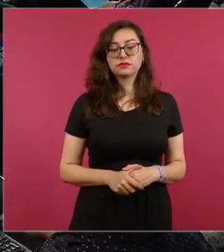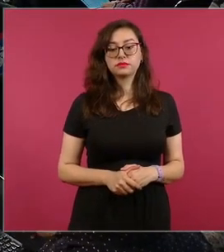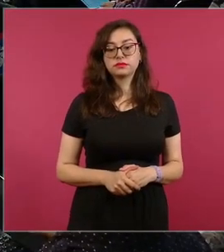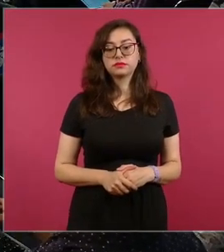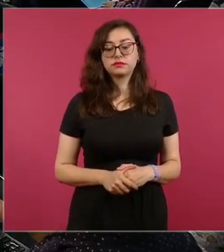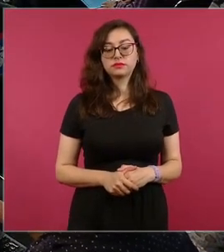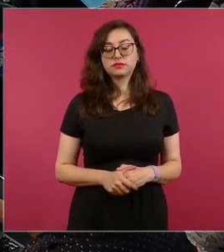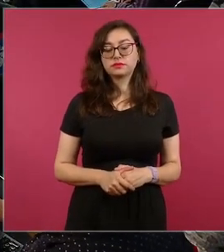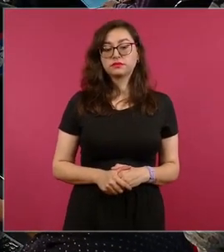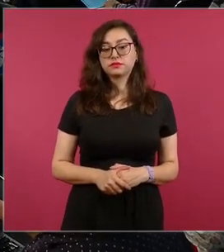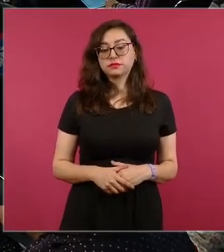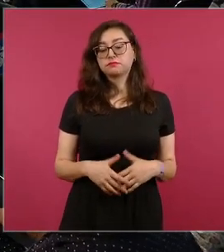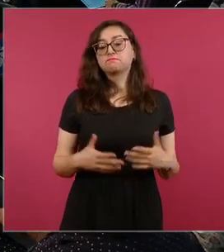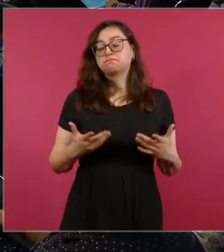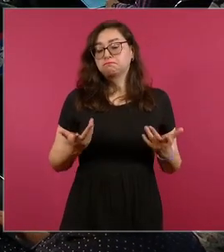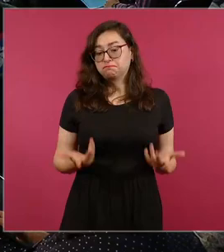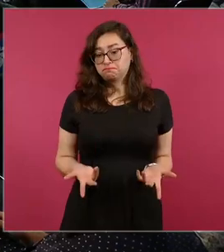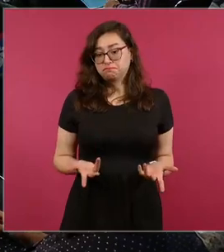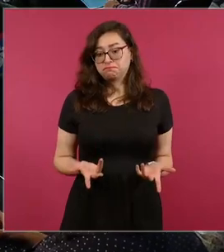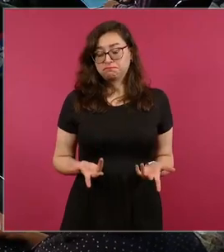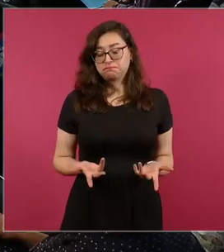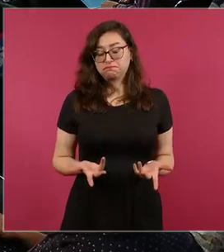modificó